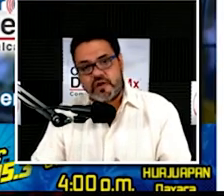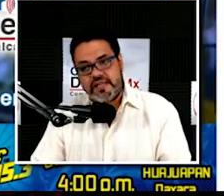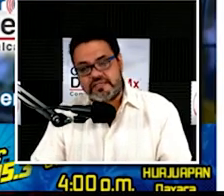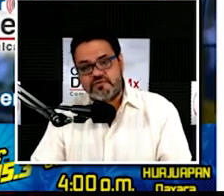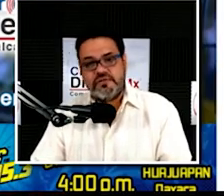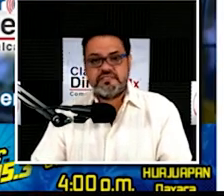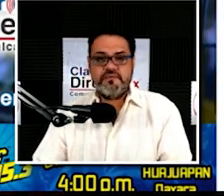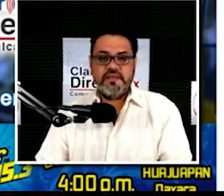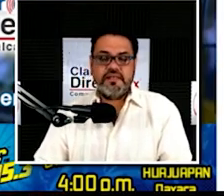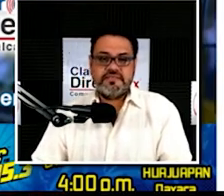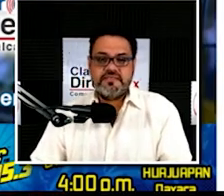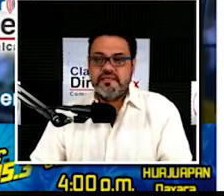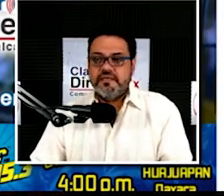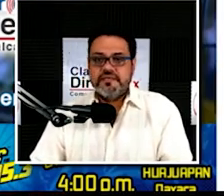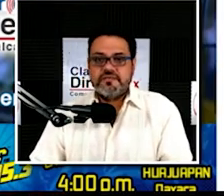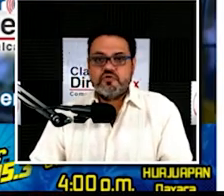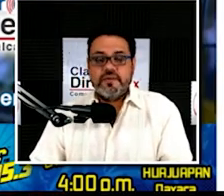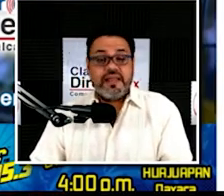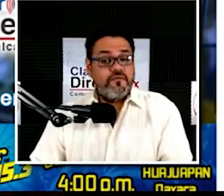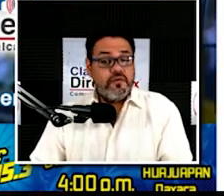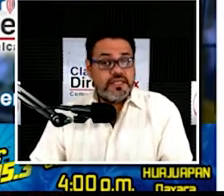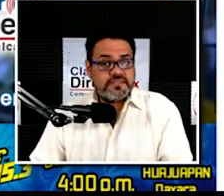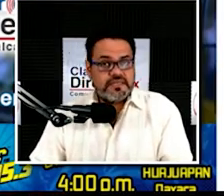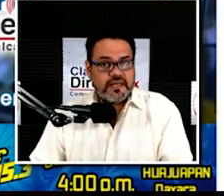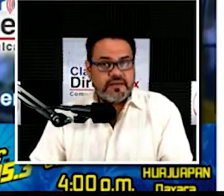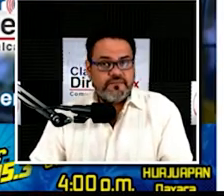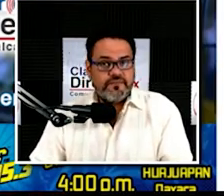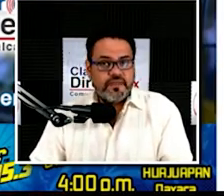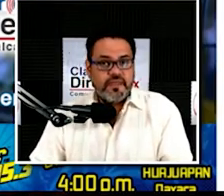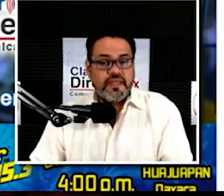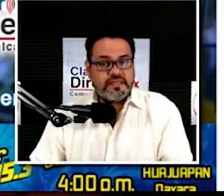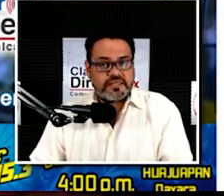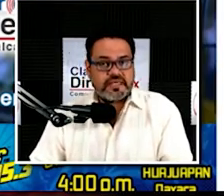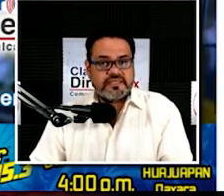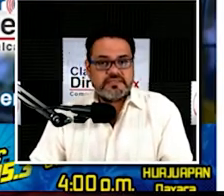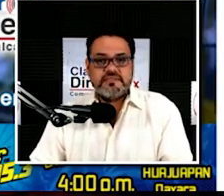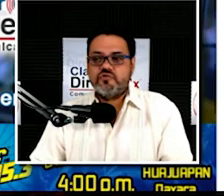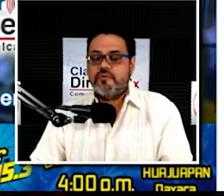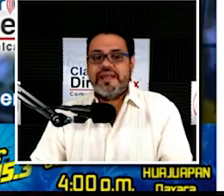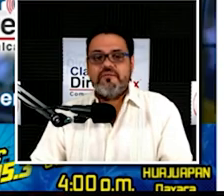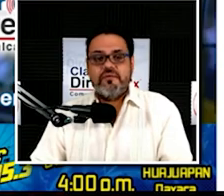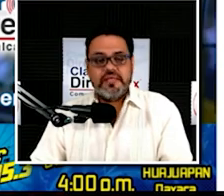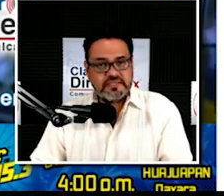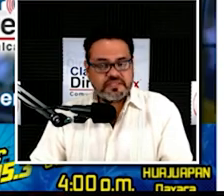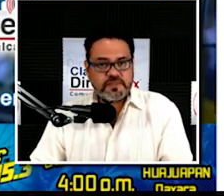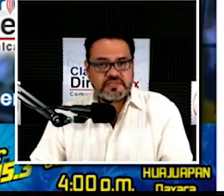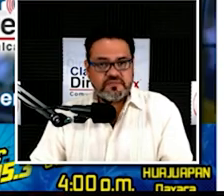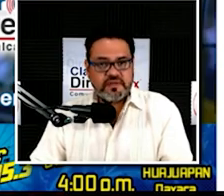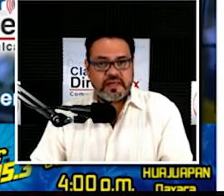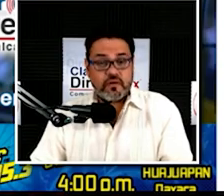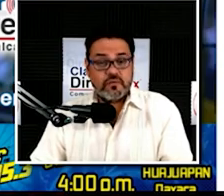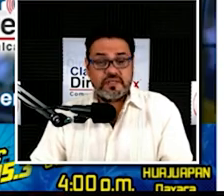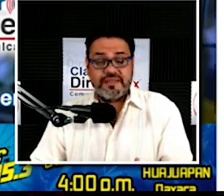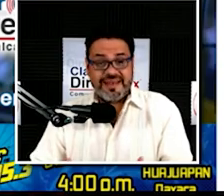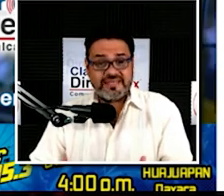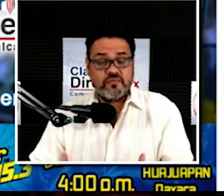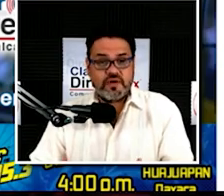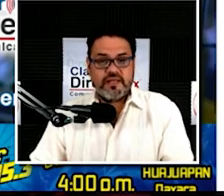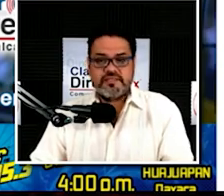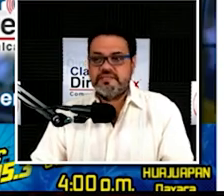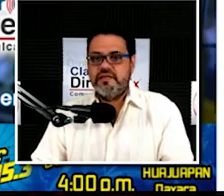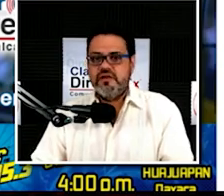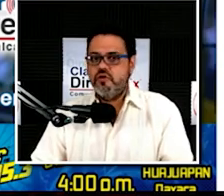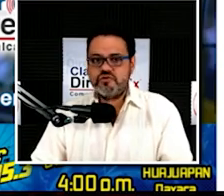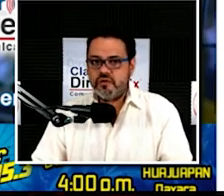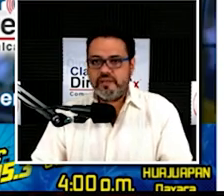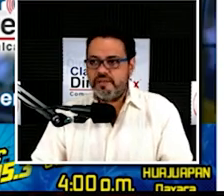cifras de organizaciones civiles sobre la violencia en las casas, sobre la violencia específica en contra de las